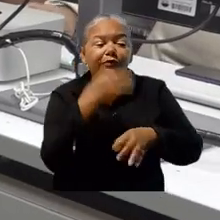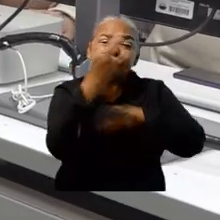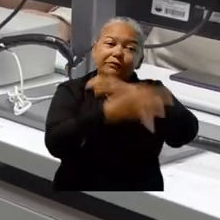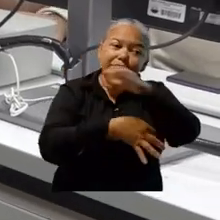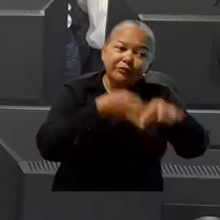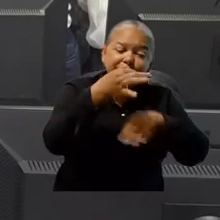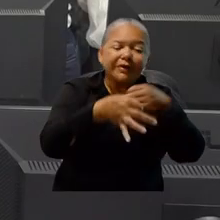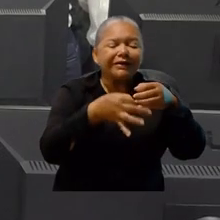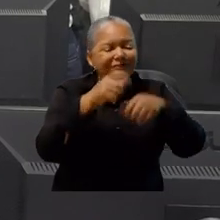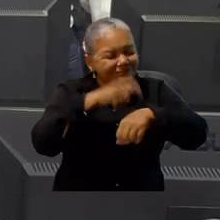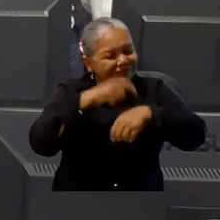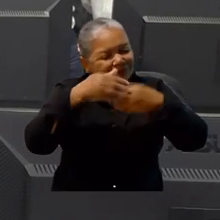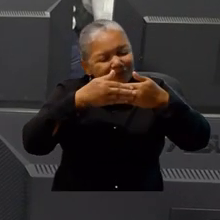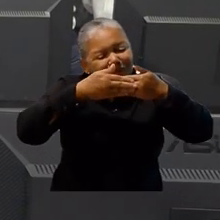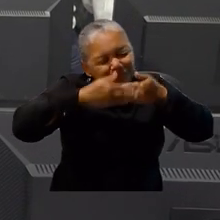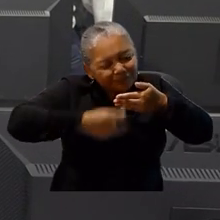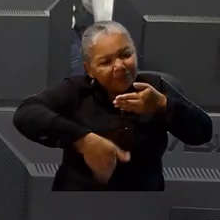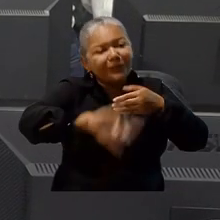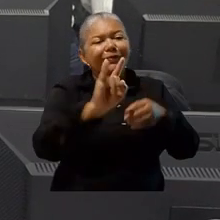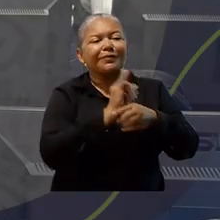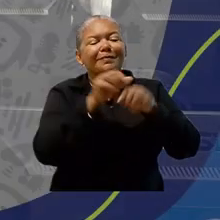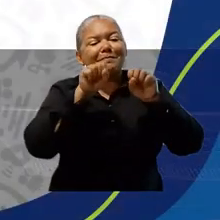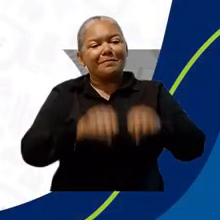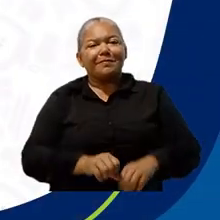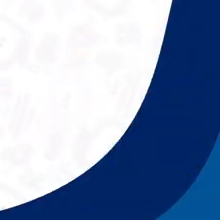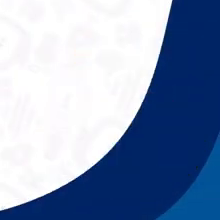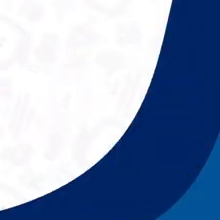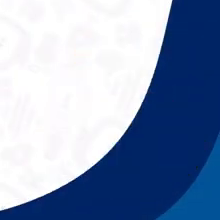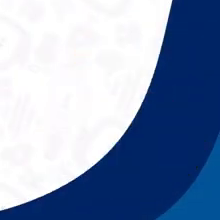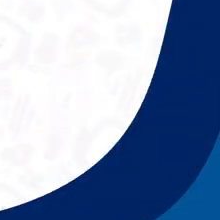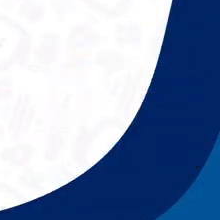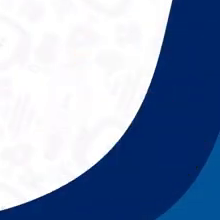los aprendamos a cuidar para que nos duren